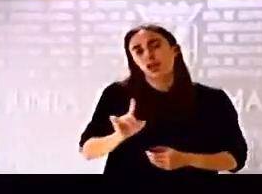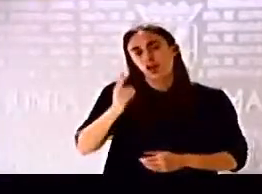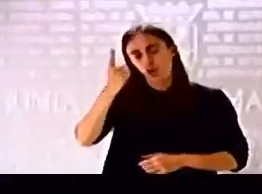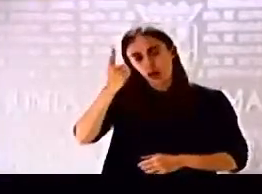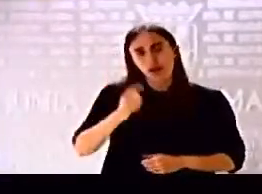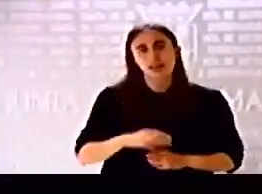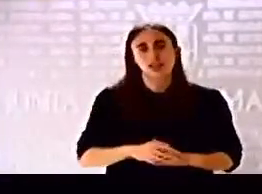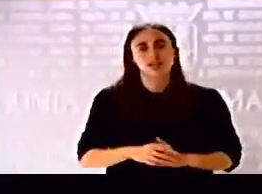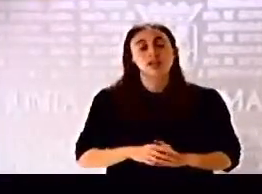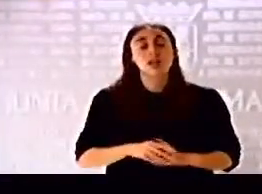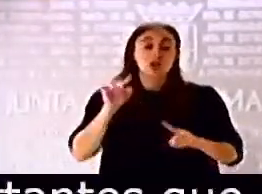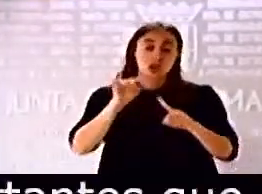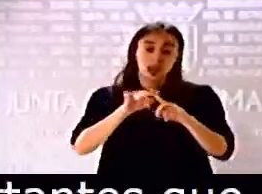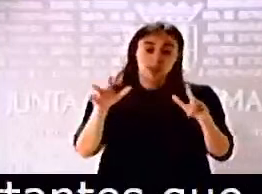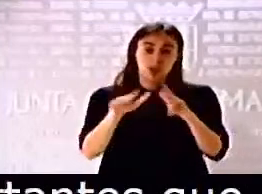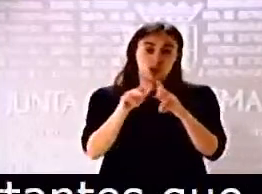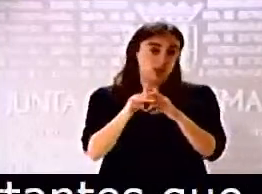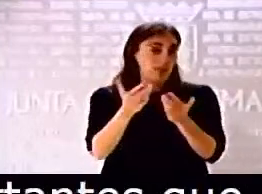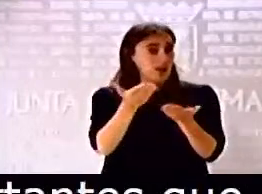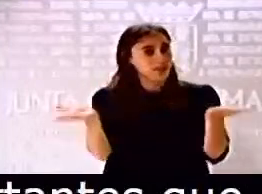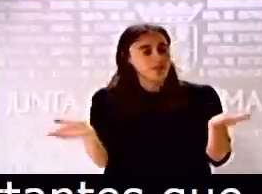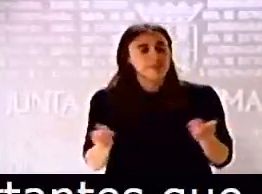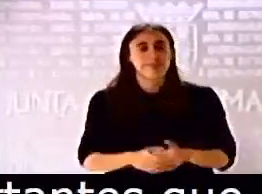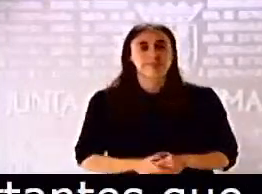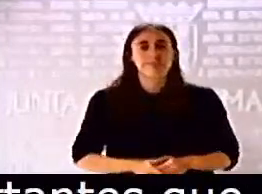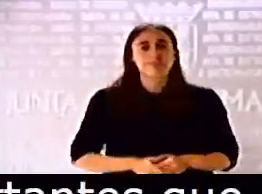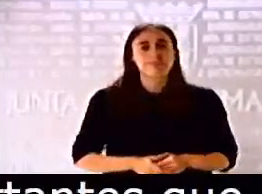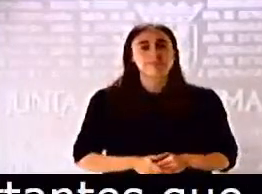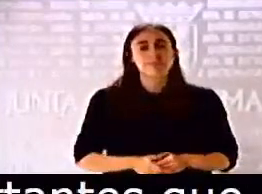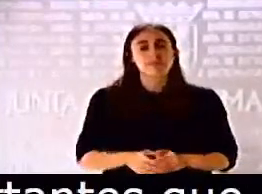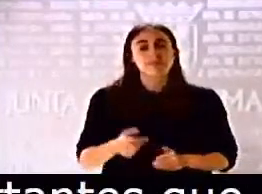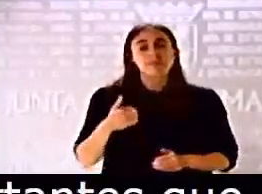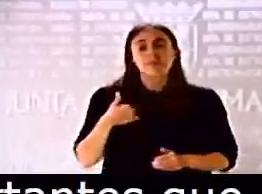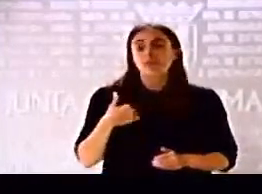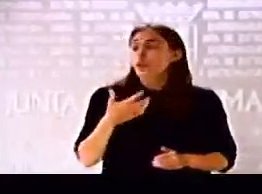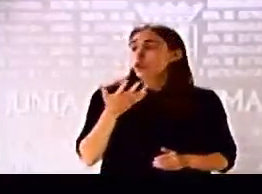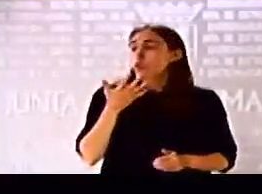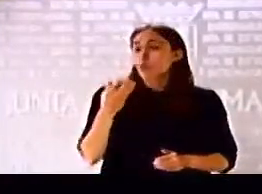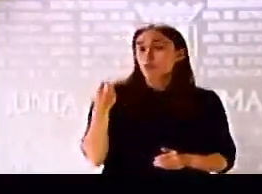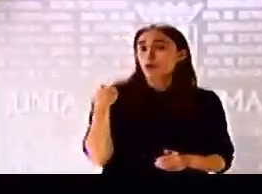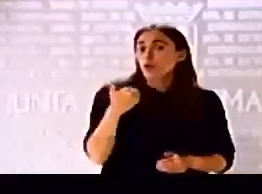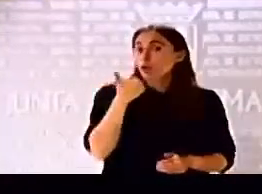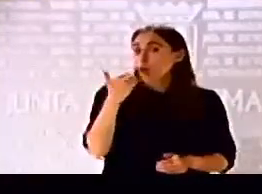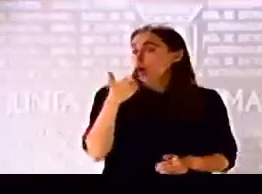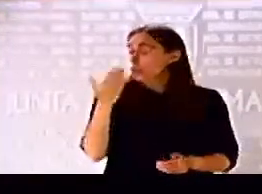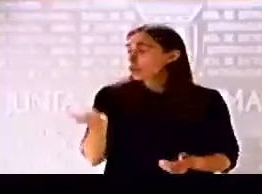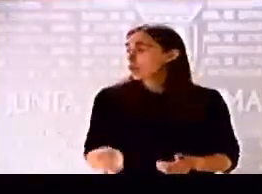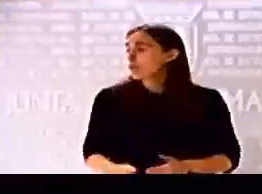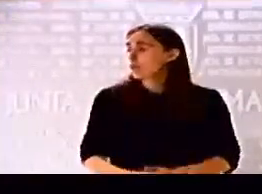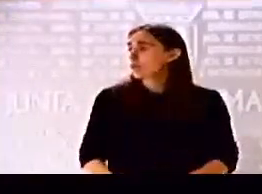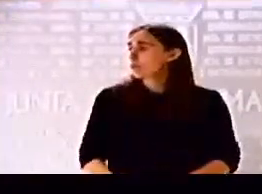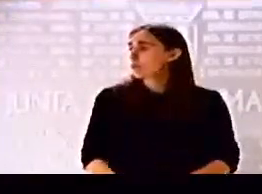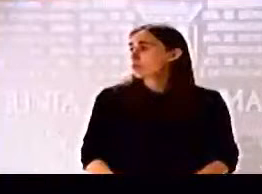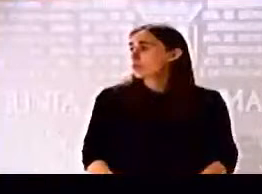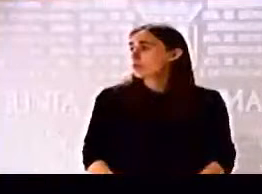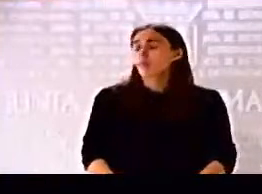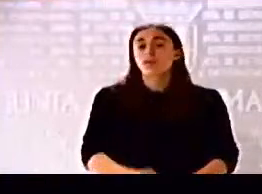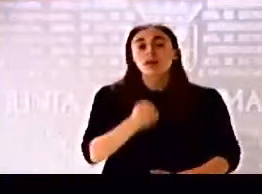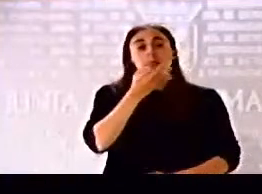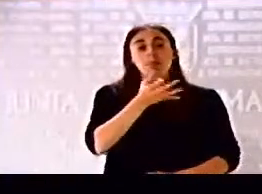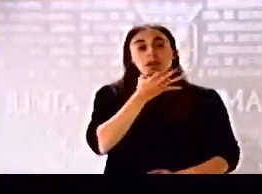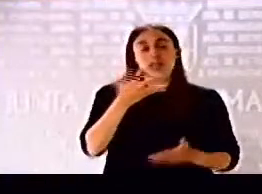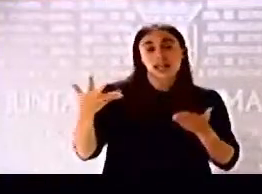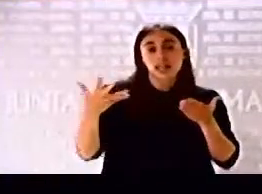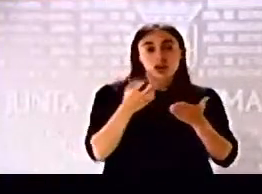darle a la sociedad hoy. Quedo a disposición de las preguntas que tengan. Buenas tardes a todos.